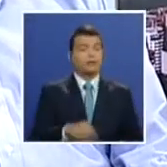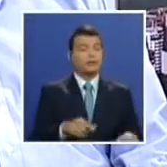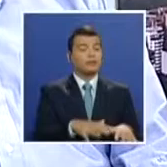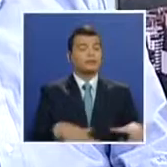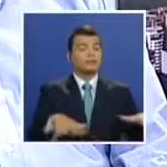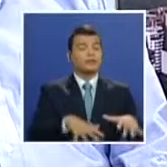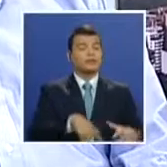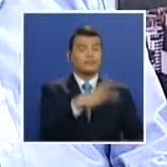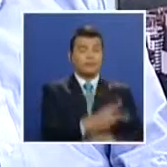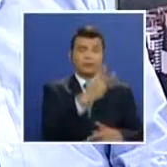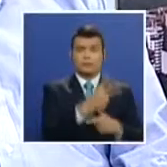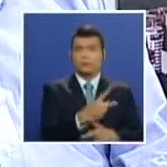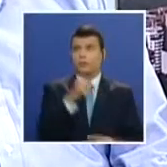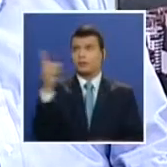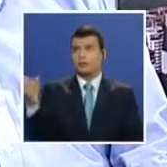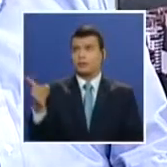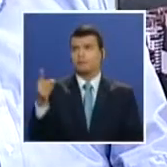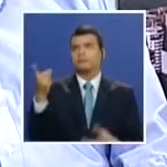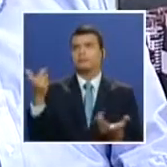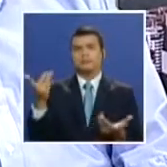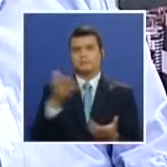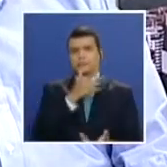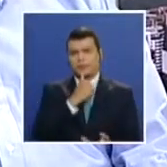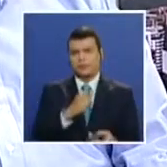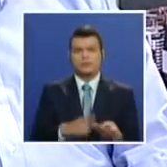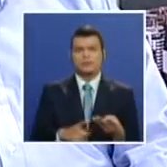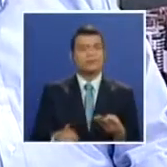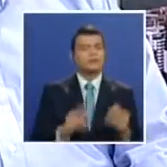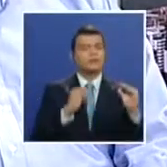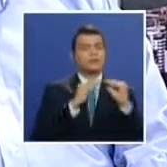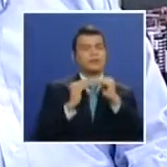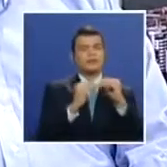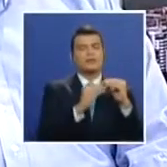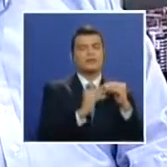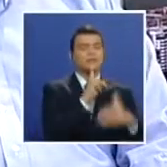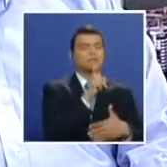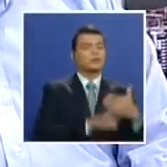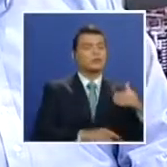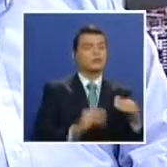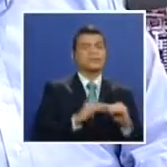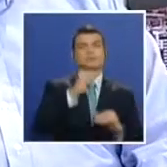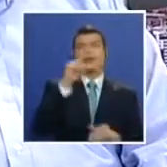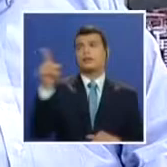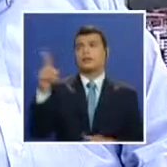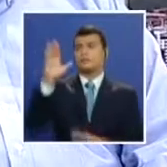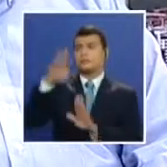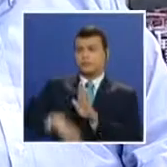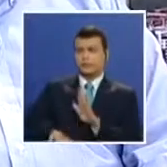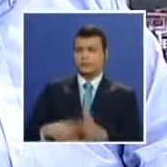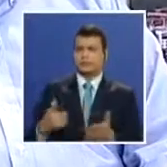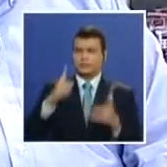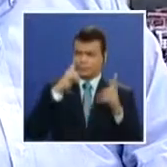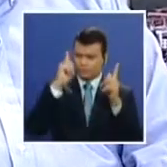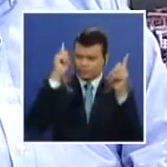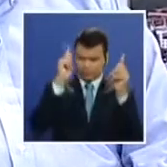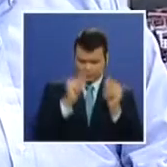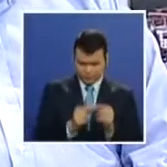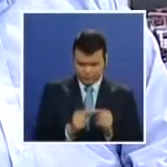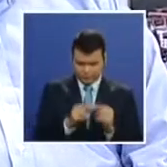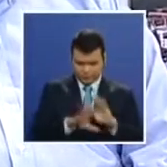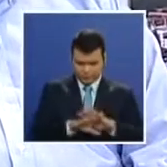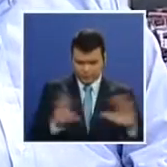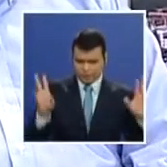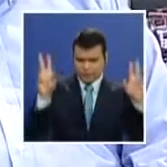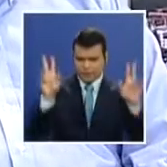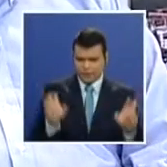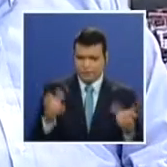son muchísimo más bajos que en colombia entonces cuando usted suma todos estos detalles todos estos costos si a eso se le suma